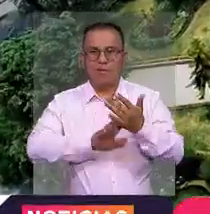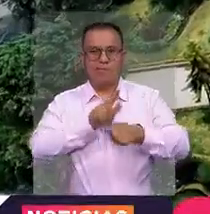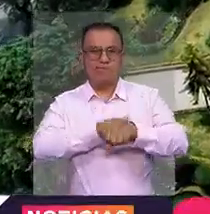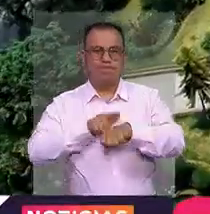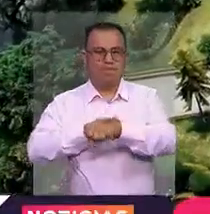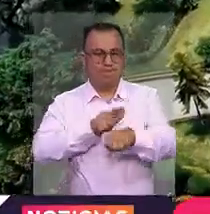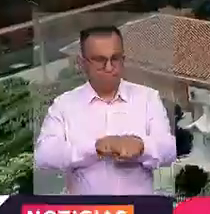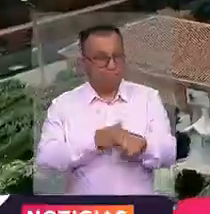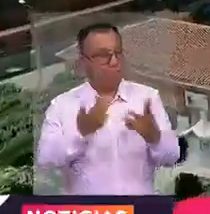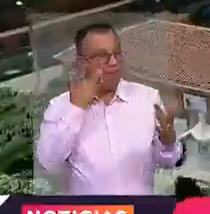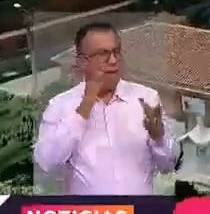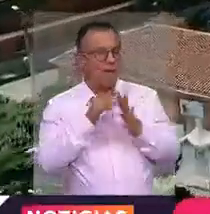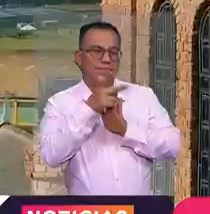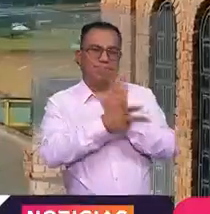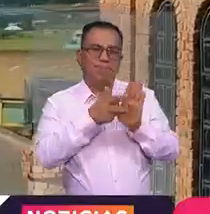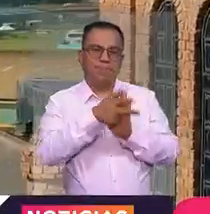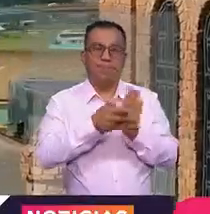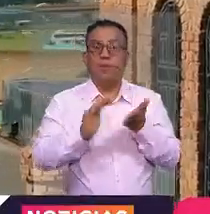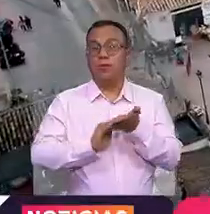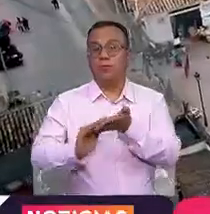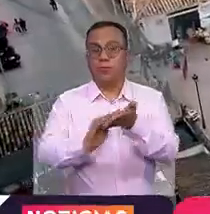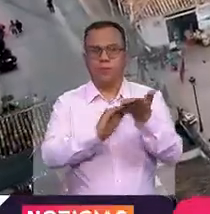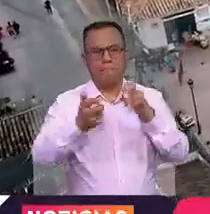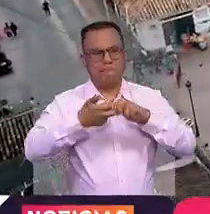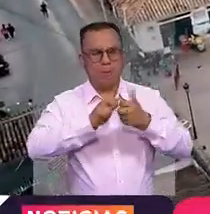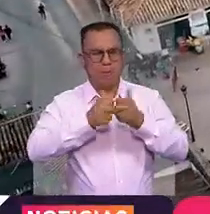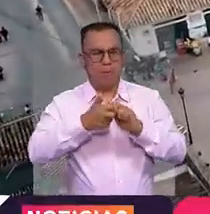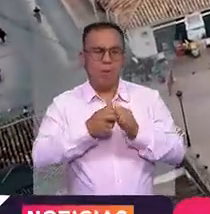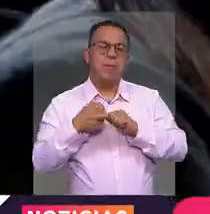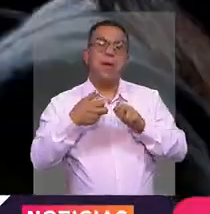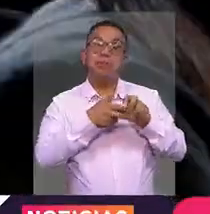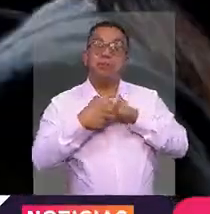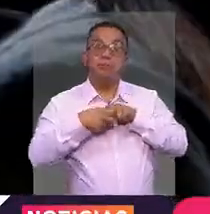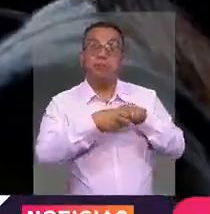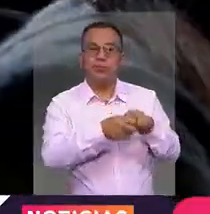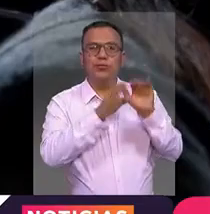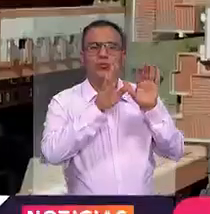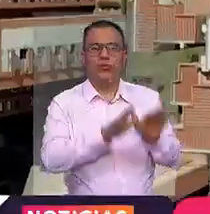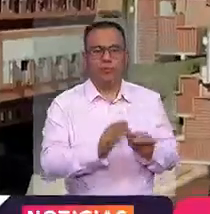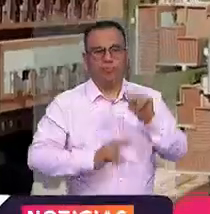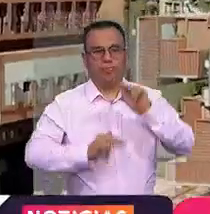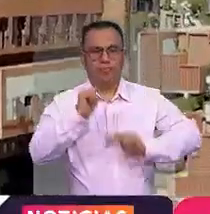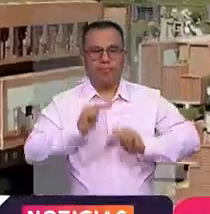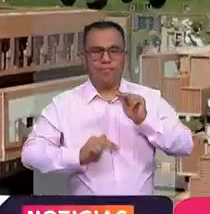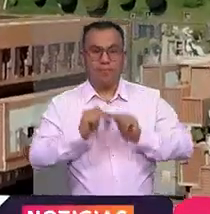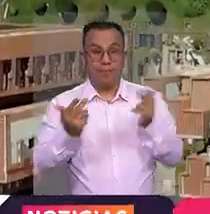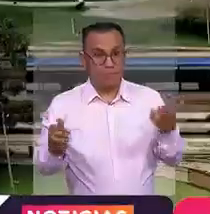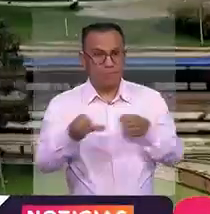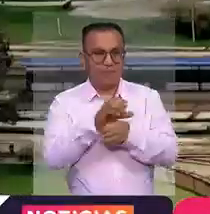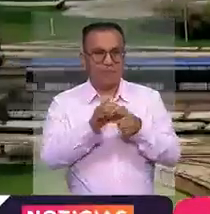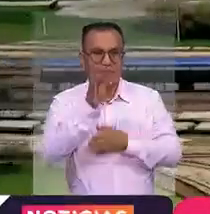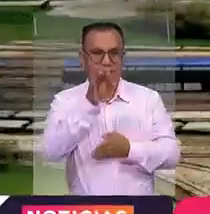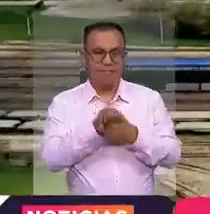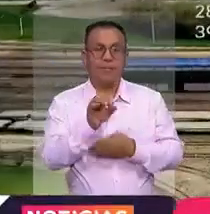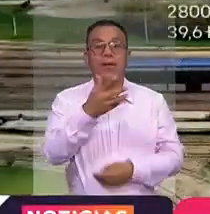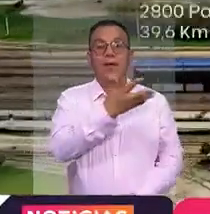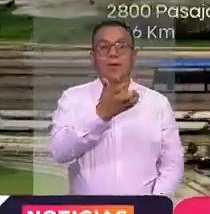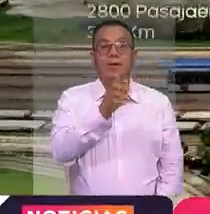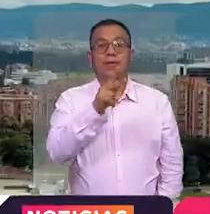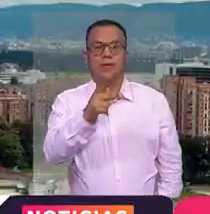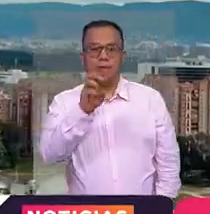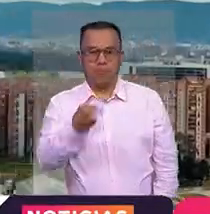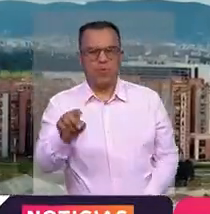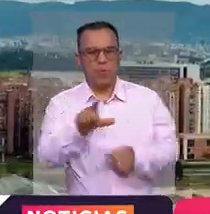desplazamiento y se convierta en una solución a los problemas de movilidad de la región. Las obras iniciarán en la capital en el kilómetro 5,